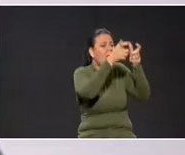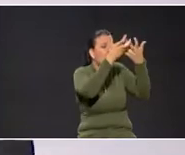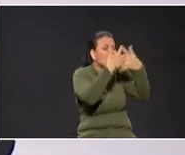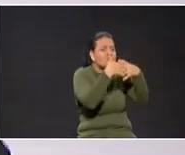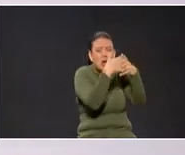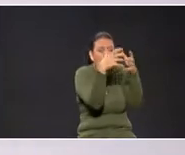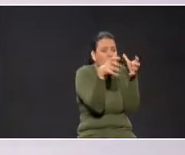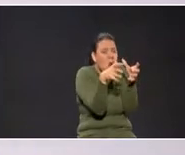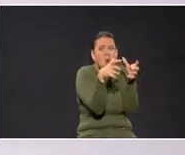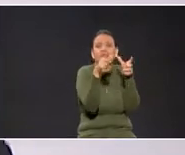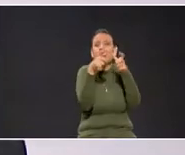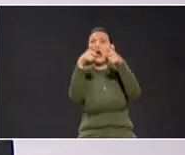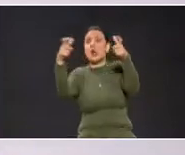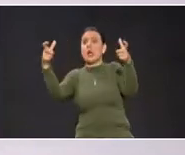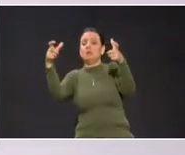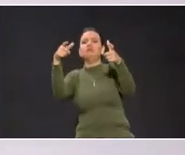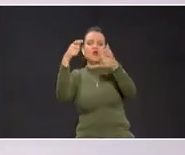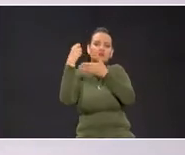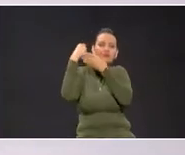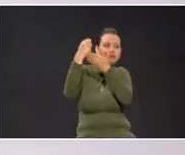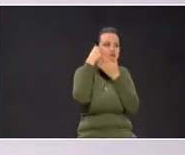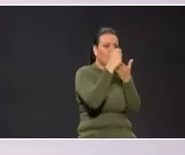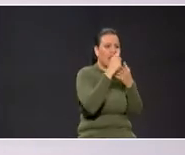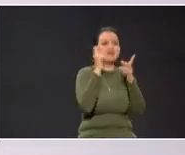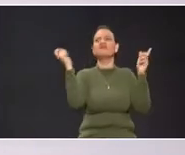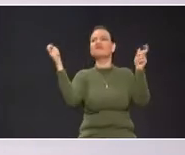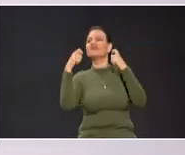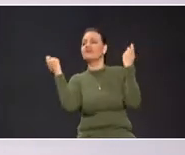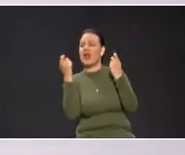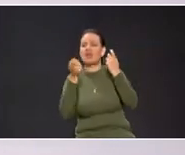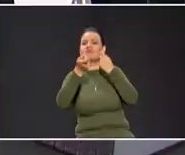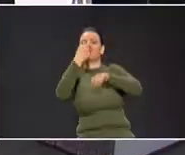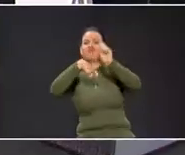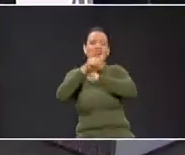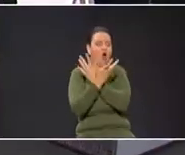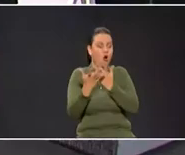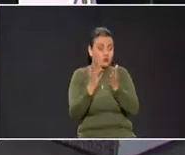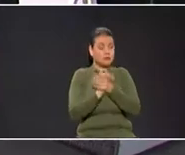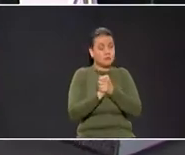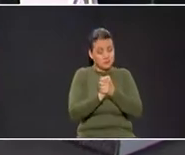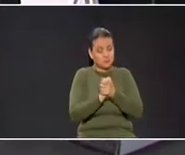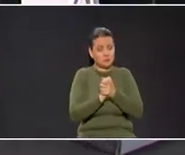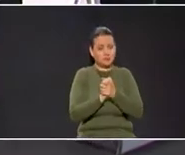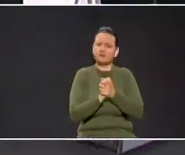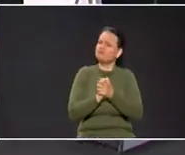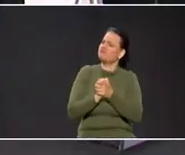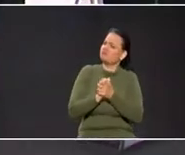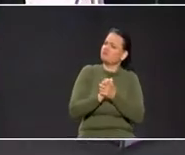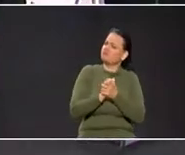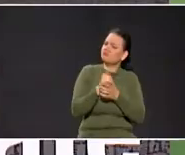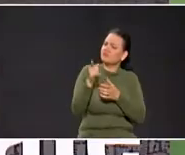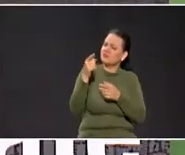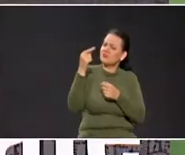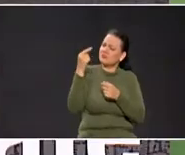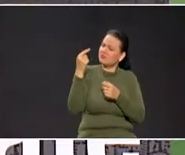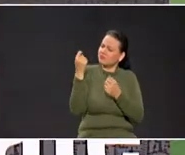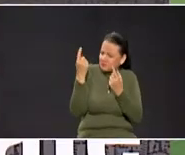empresas promover ferias comerciales entre otras estrategias para generar empleo candidato pero si lo entiendo viendo entonces se trata de priorizar